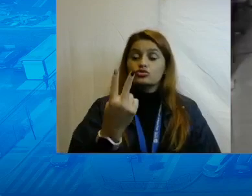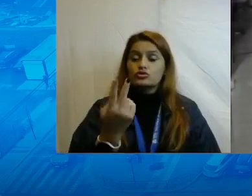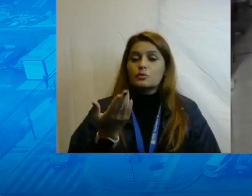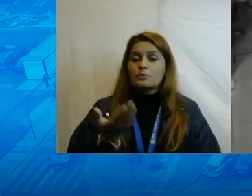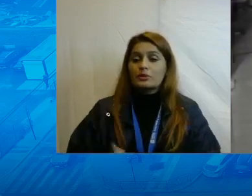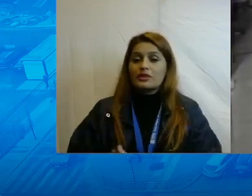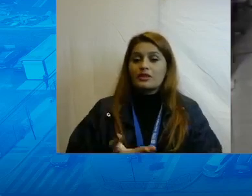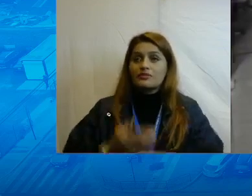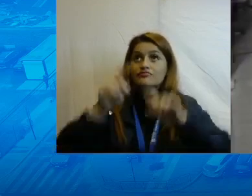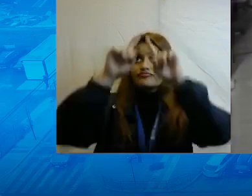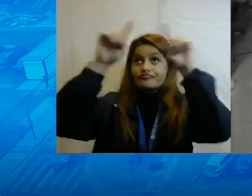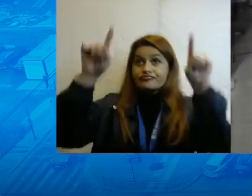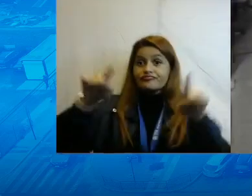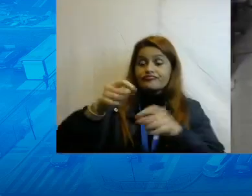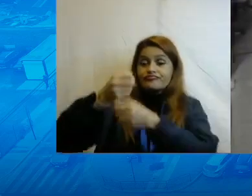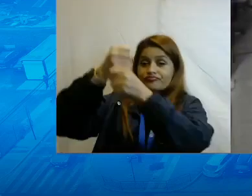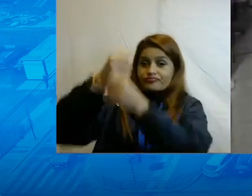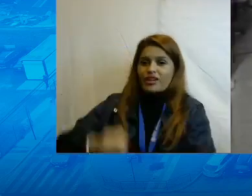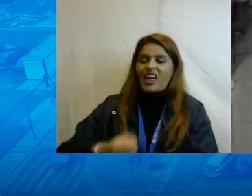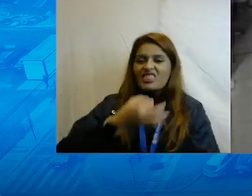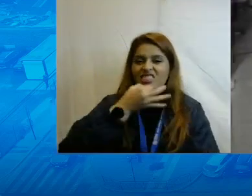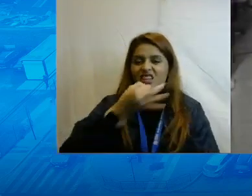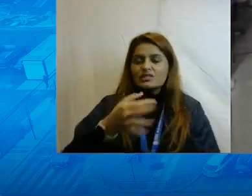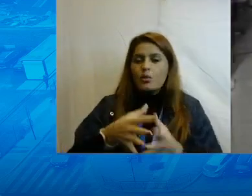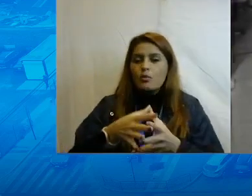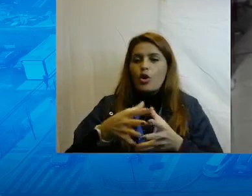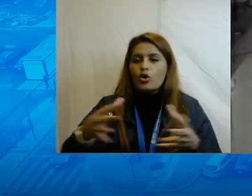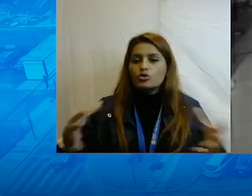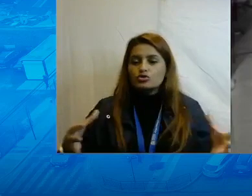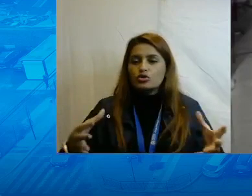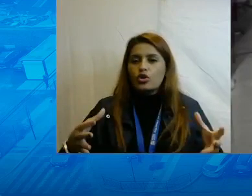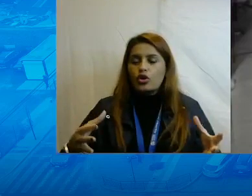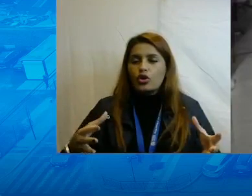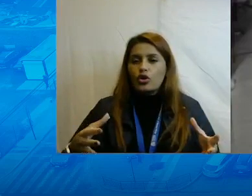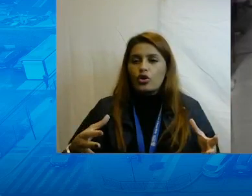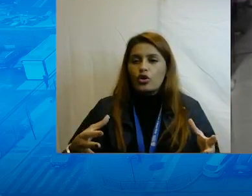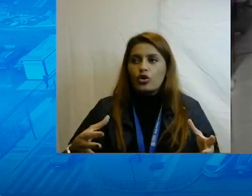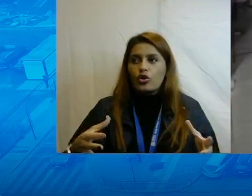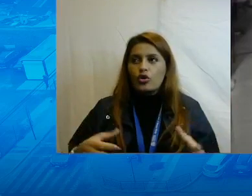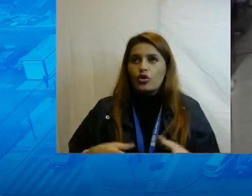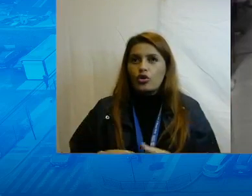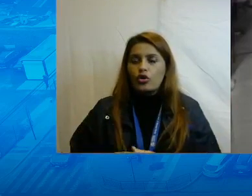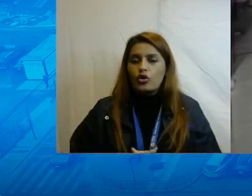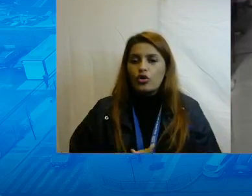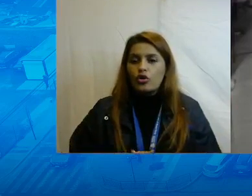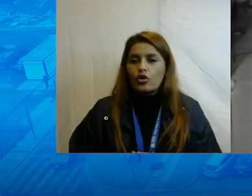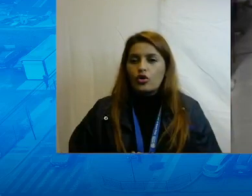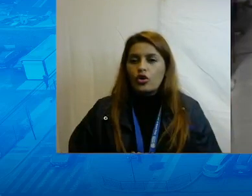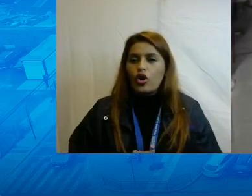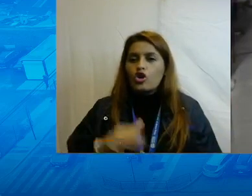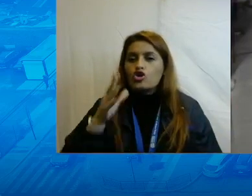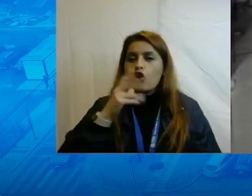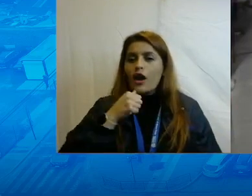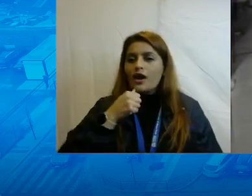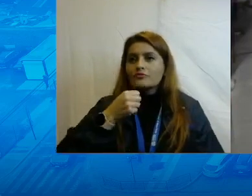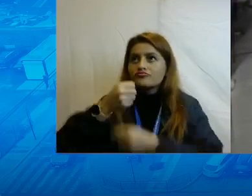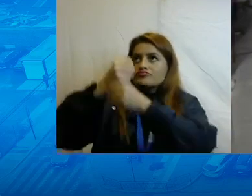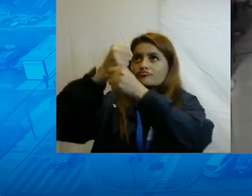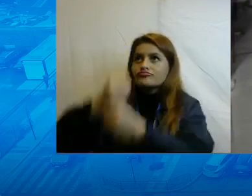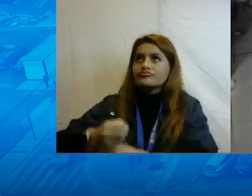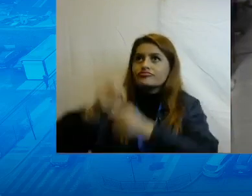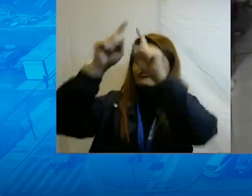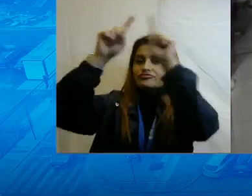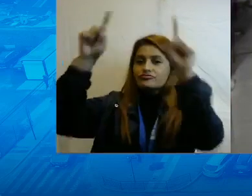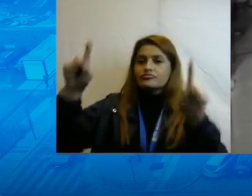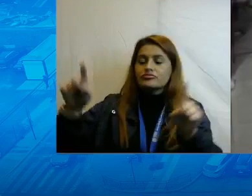la señalética, porque dice que mucho cuando le van a dejar las cartas o le van a dejar envíos que ellos solicitan, no están puestas las dos señaléticas